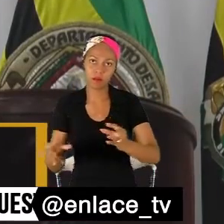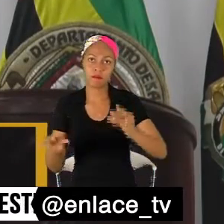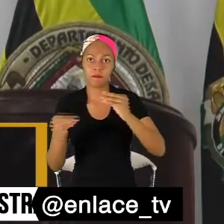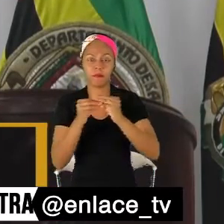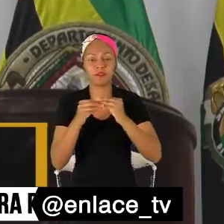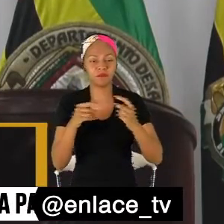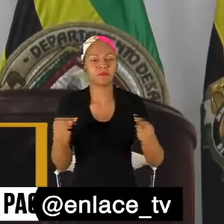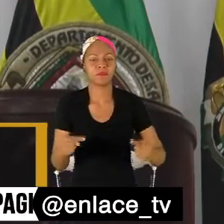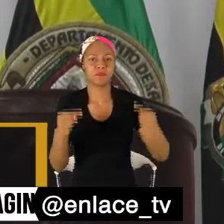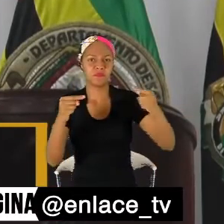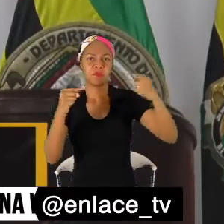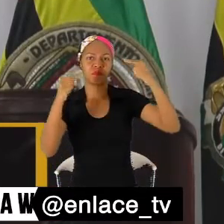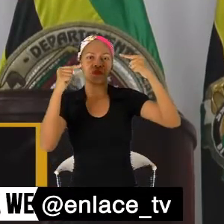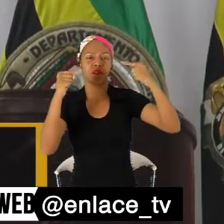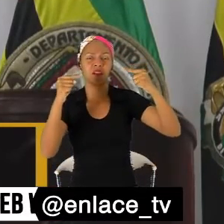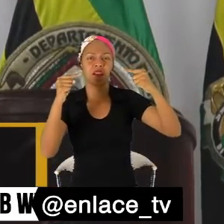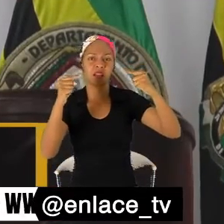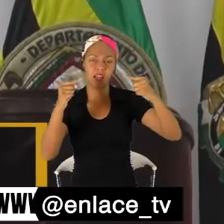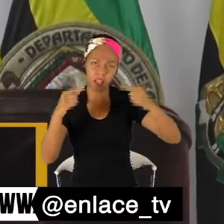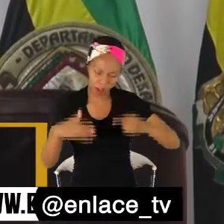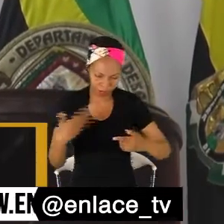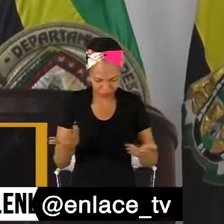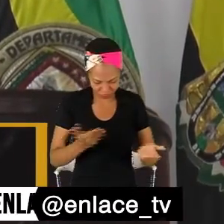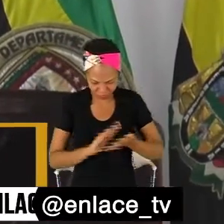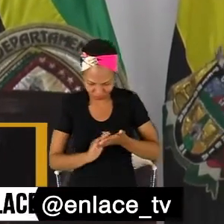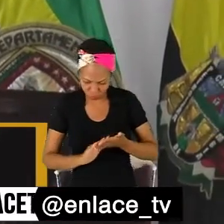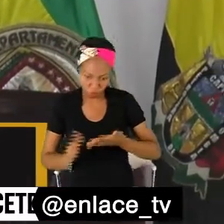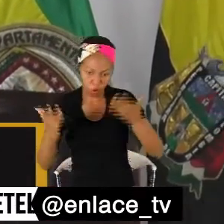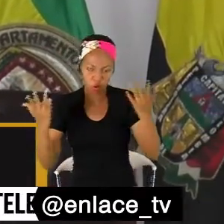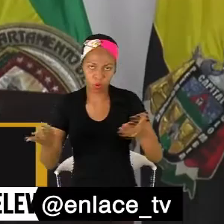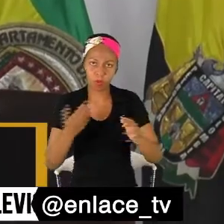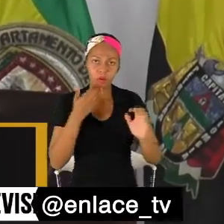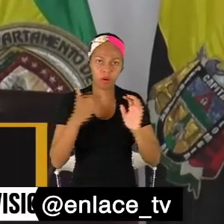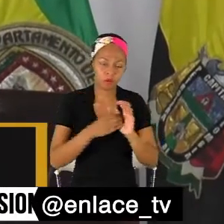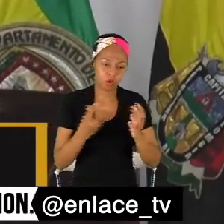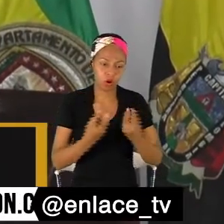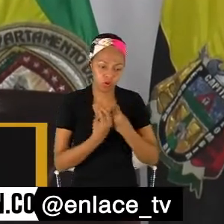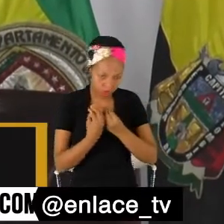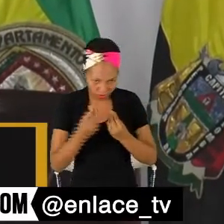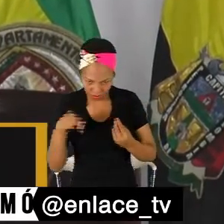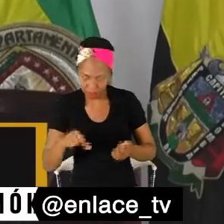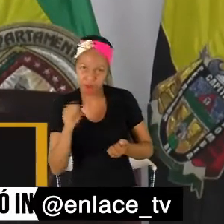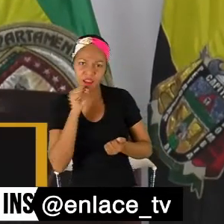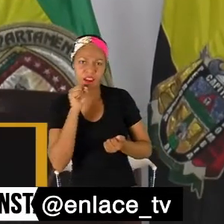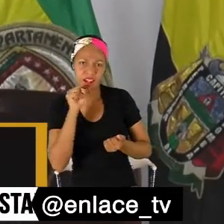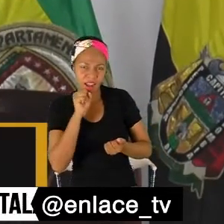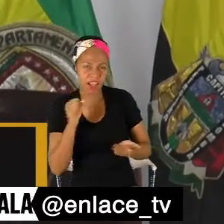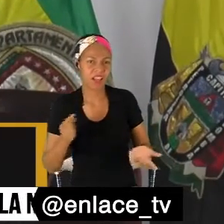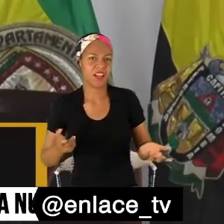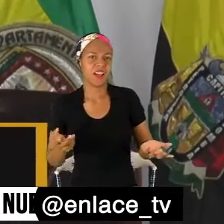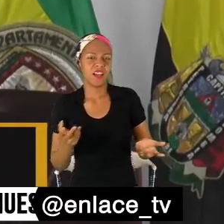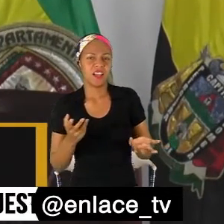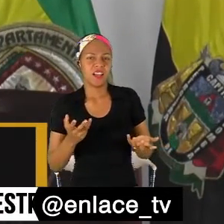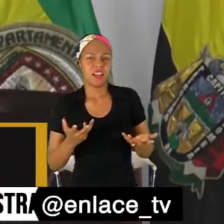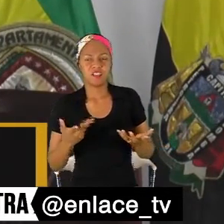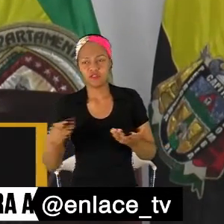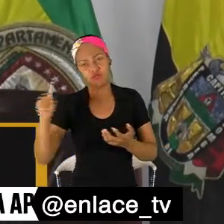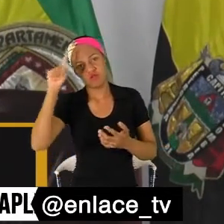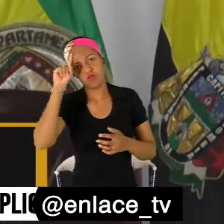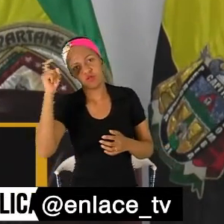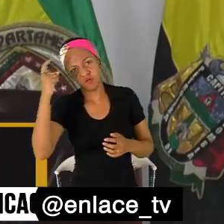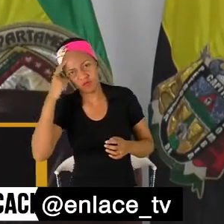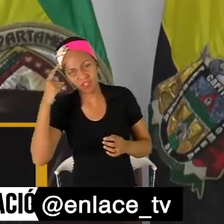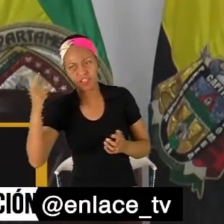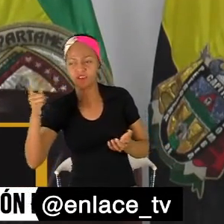la manera como se manejan los recursos públicos, el Consejo de Barranca Bermeja, la gobernación de